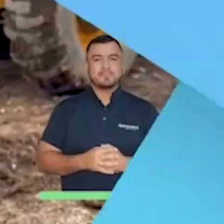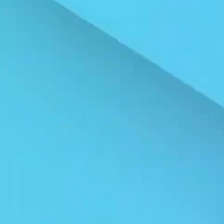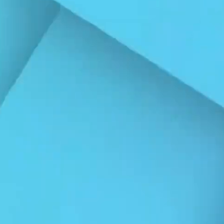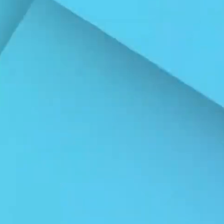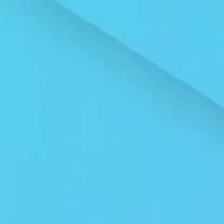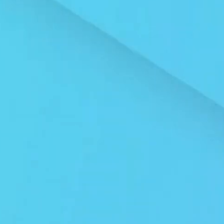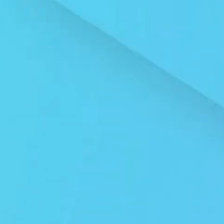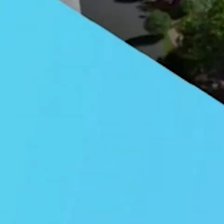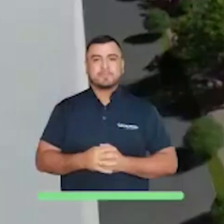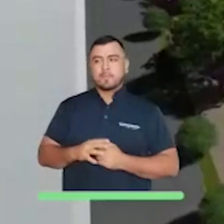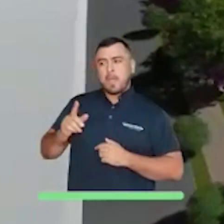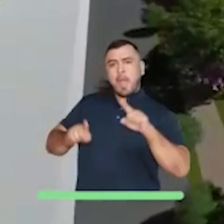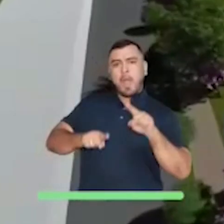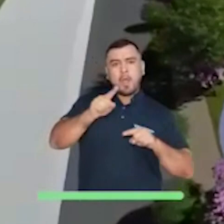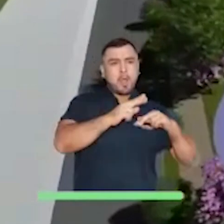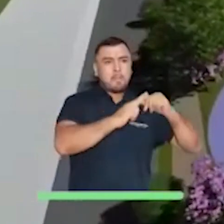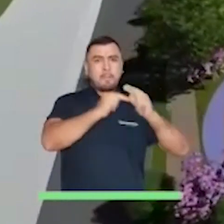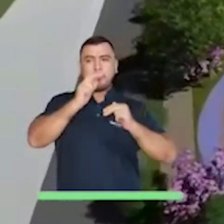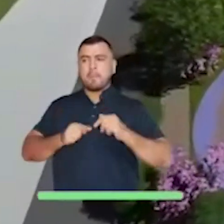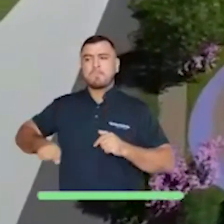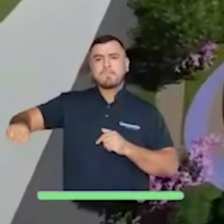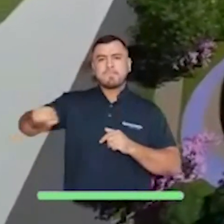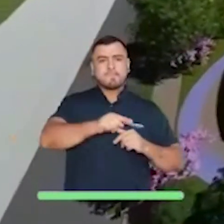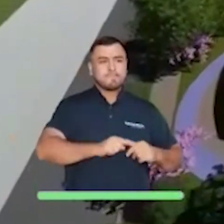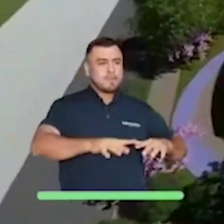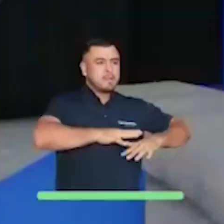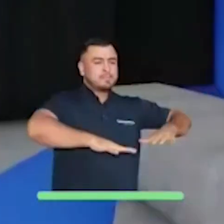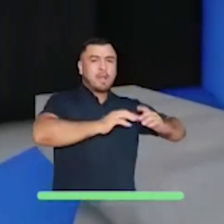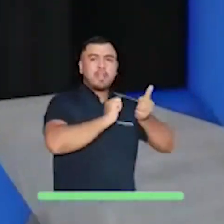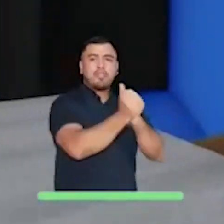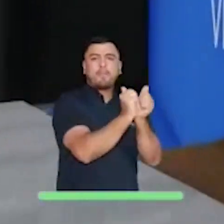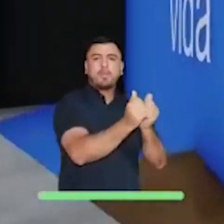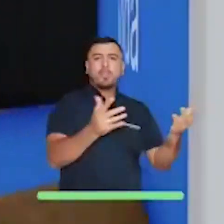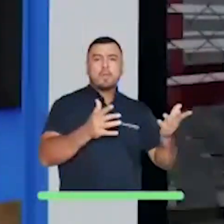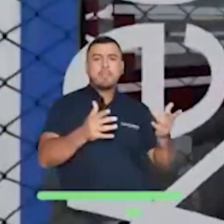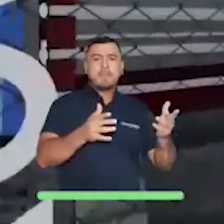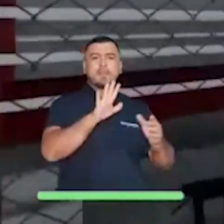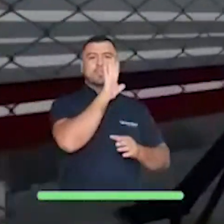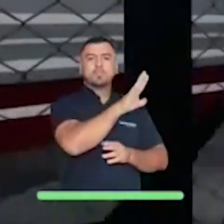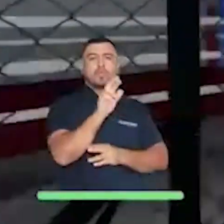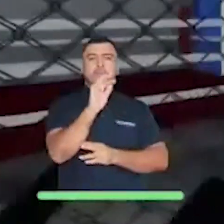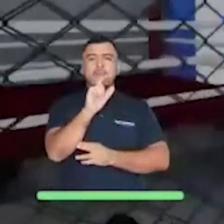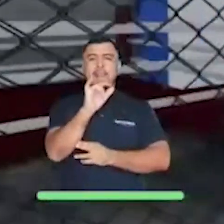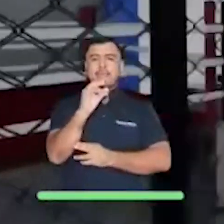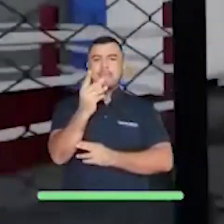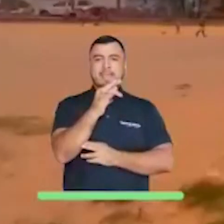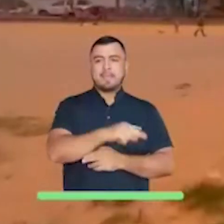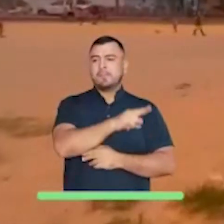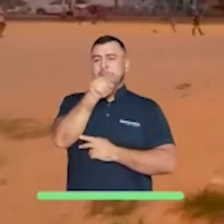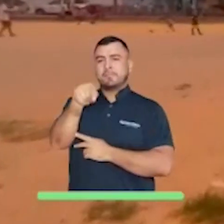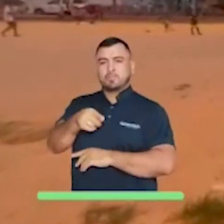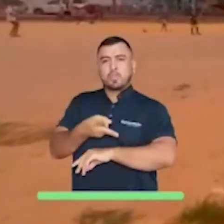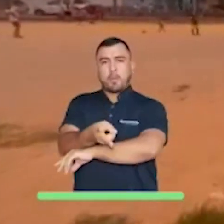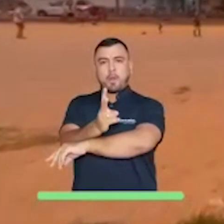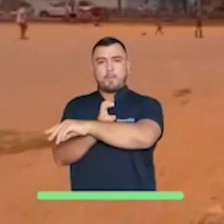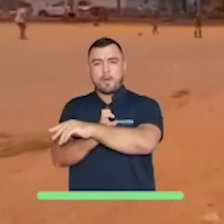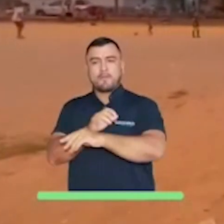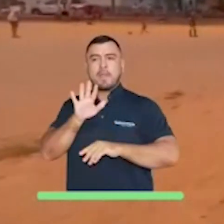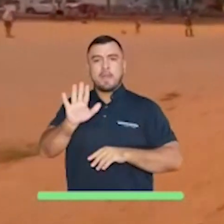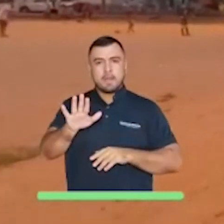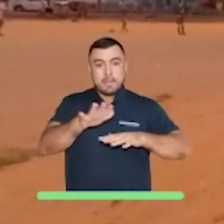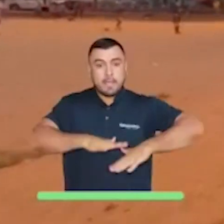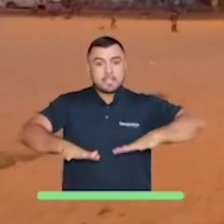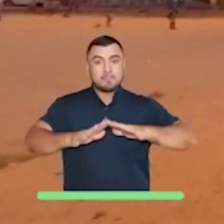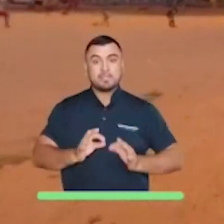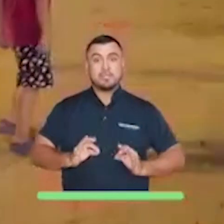ciudad. Dos de estas obras son los complejos deportivos de La Reliquia y el sector de Porfía, donde los niños y jóvenes no